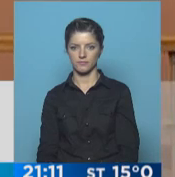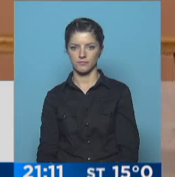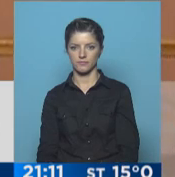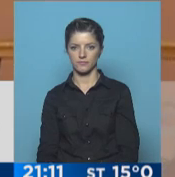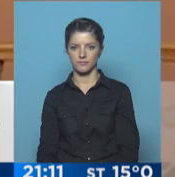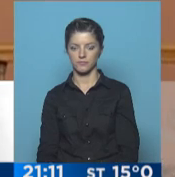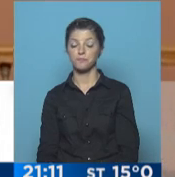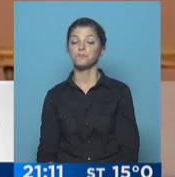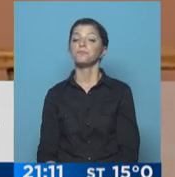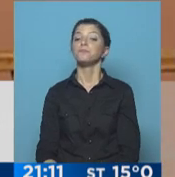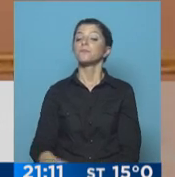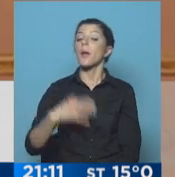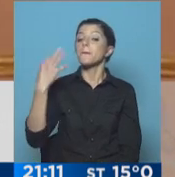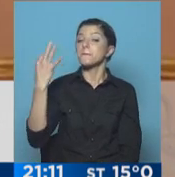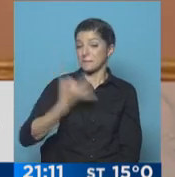La verdad que